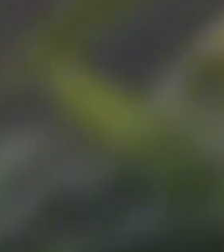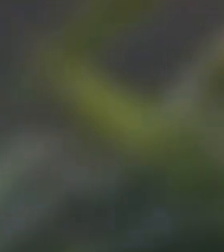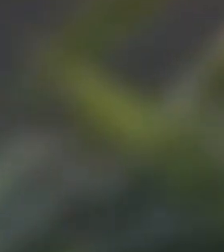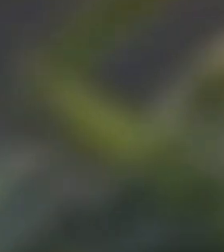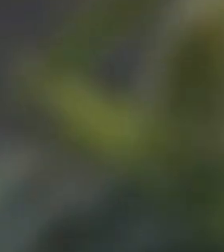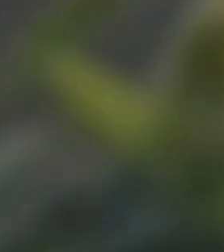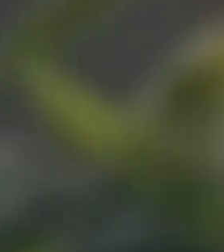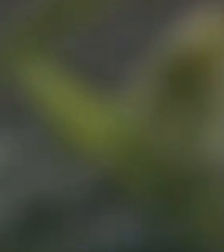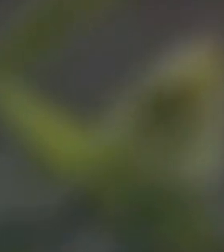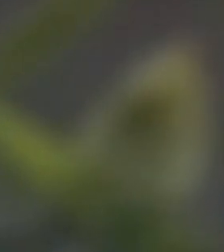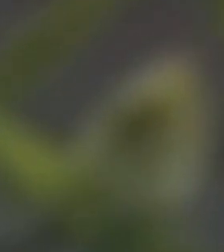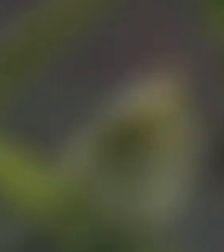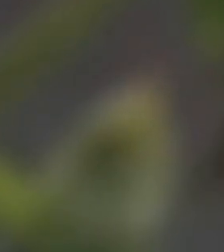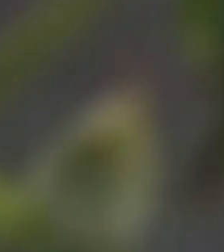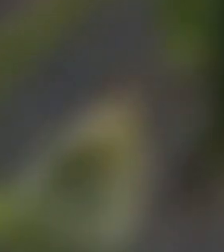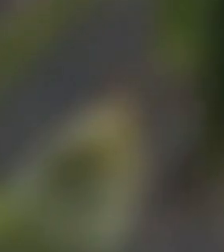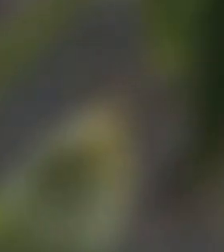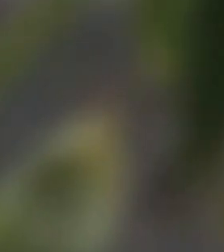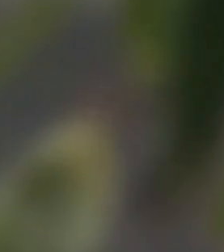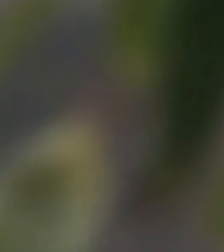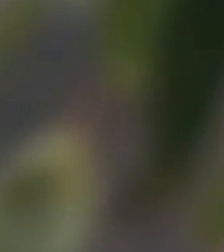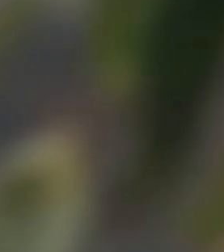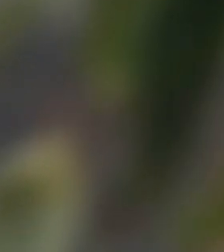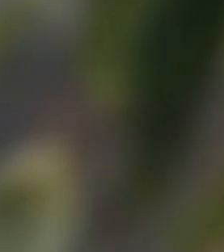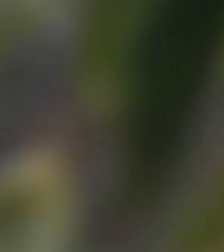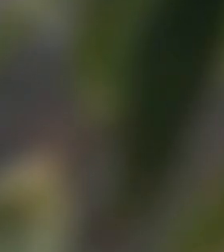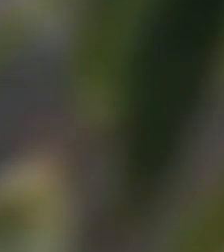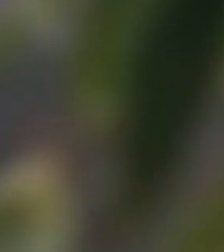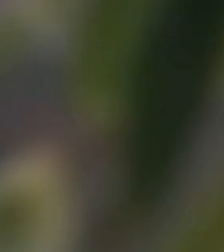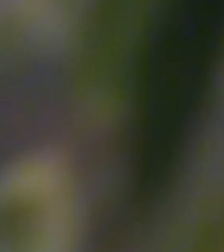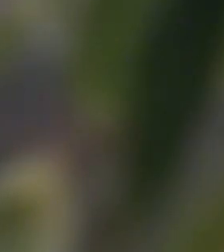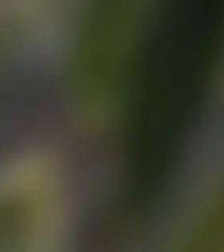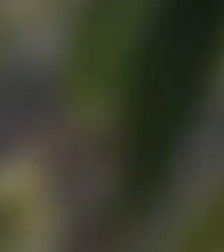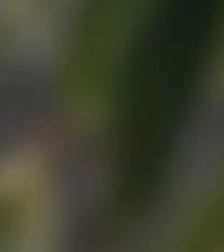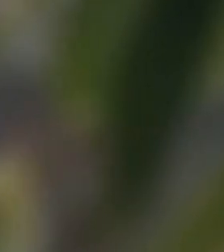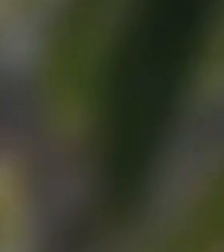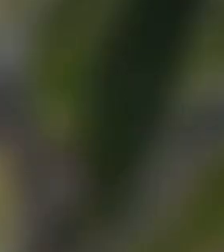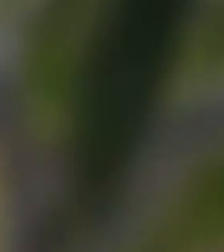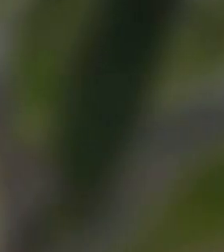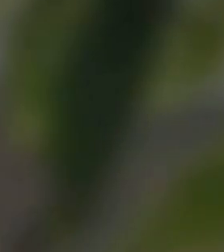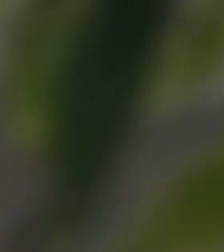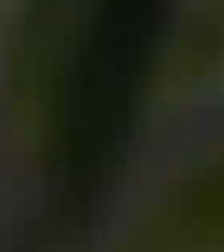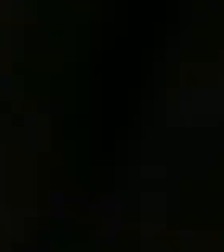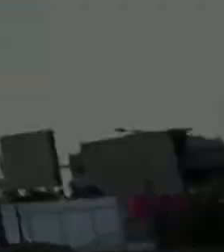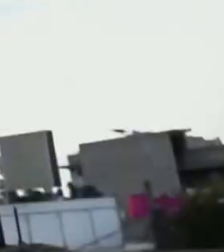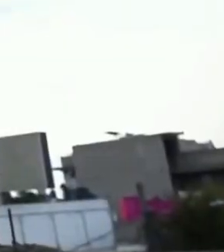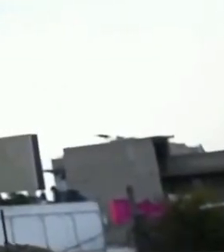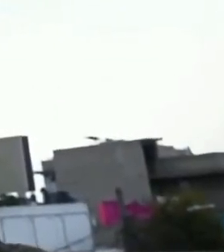¡Que muera la corrupción! ¡Que muera la avaricia!